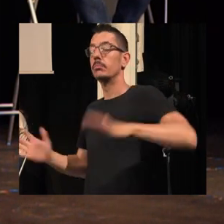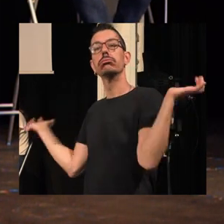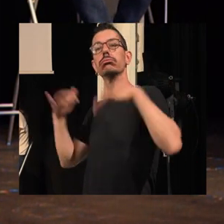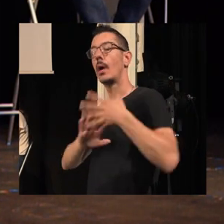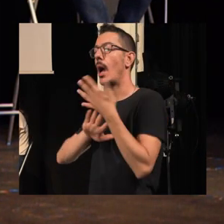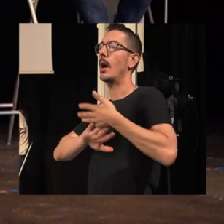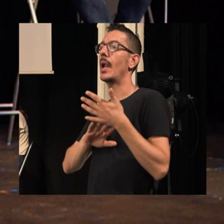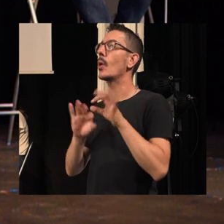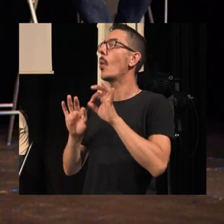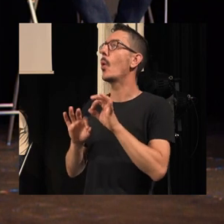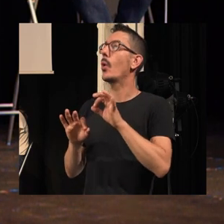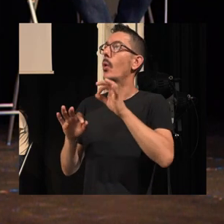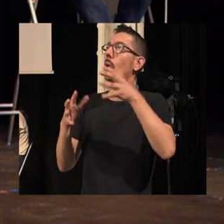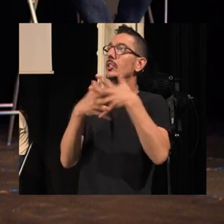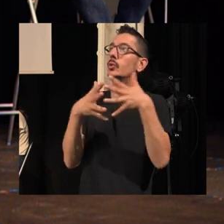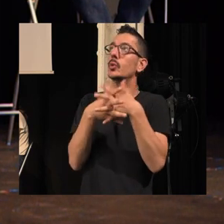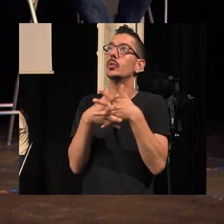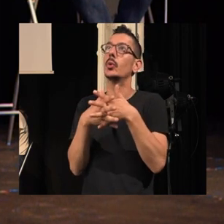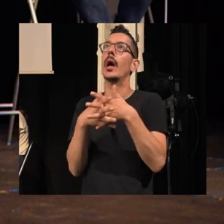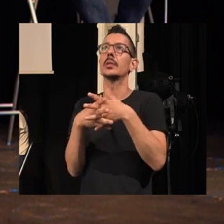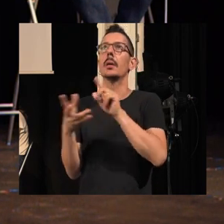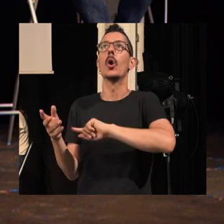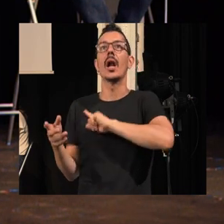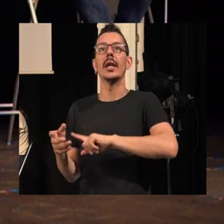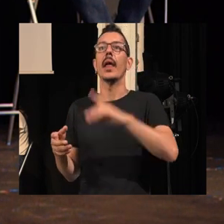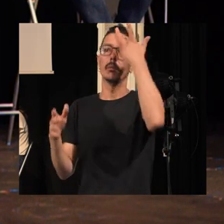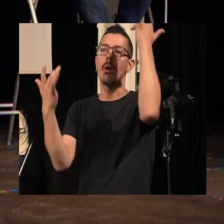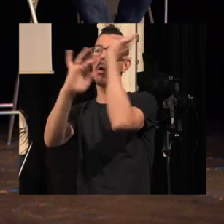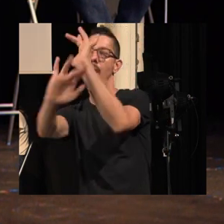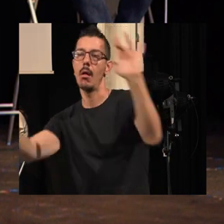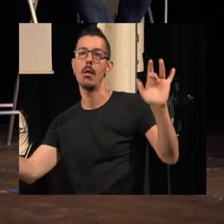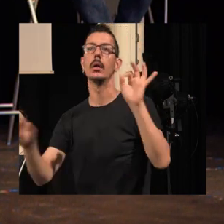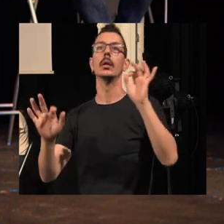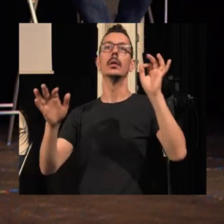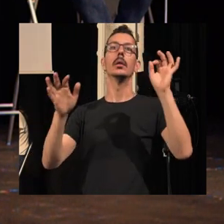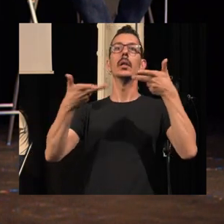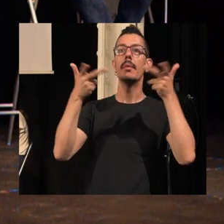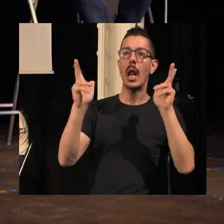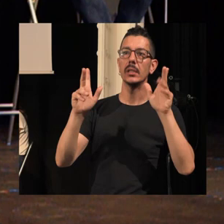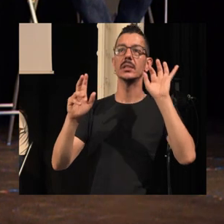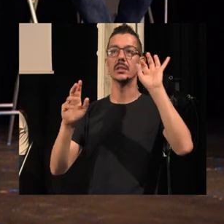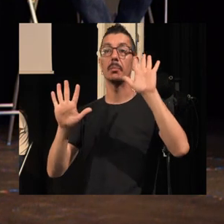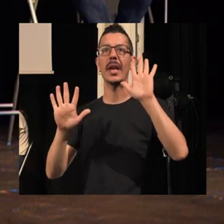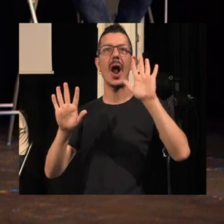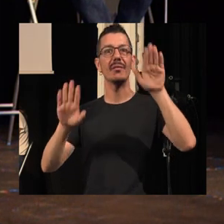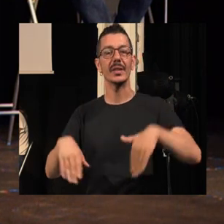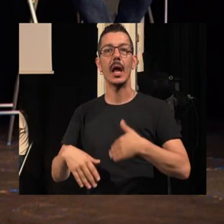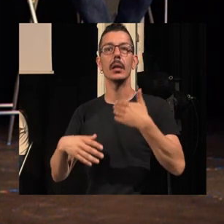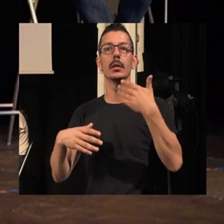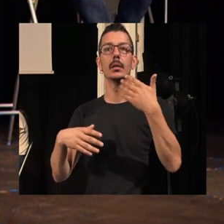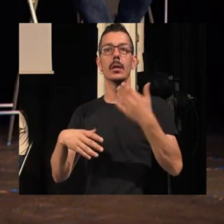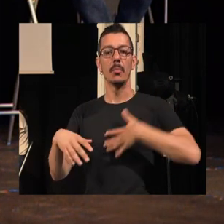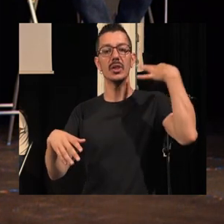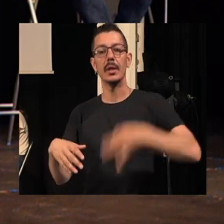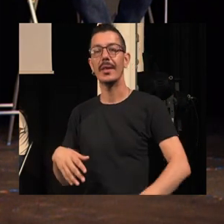a estructuras muy, muy morales, muy liberales, por así decirlo, sin tener esa posibilidad que